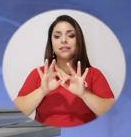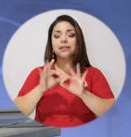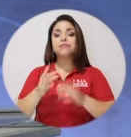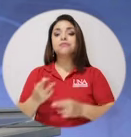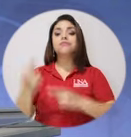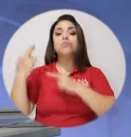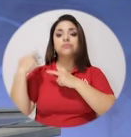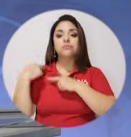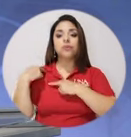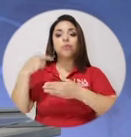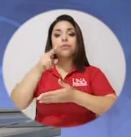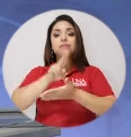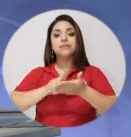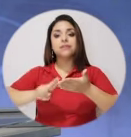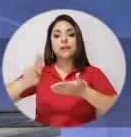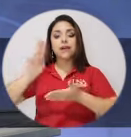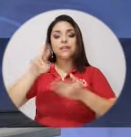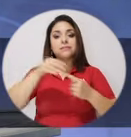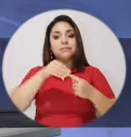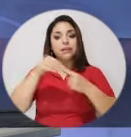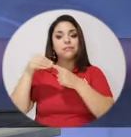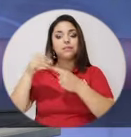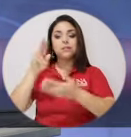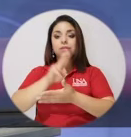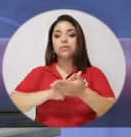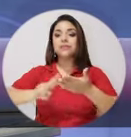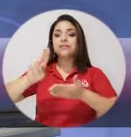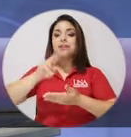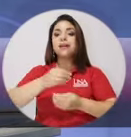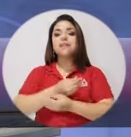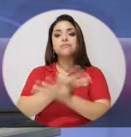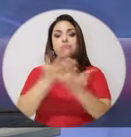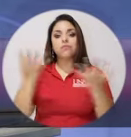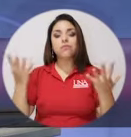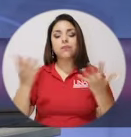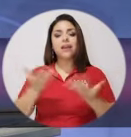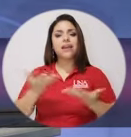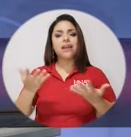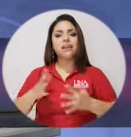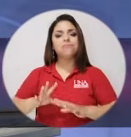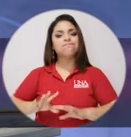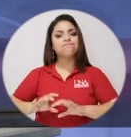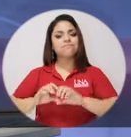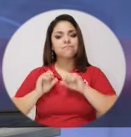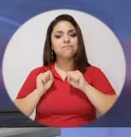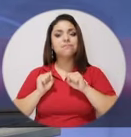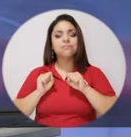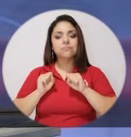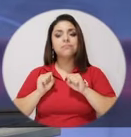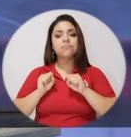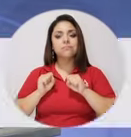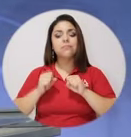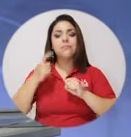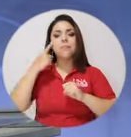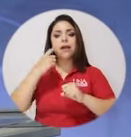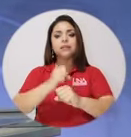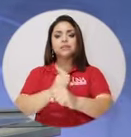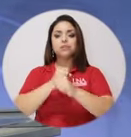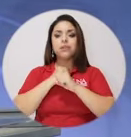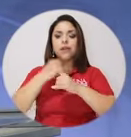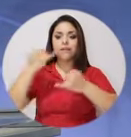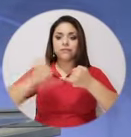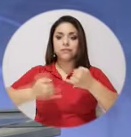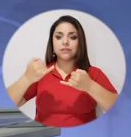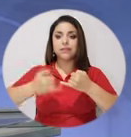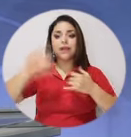que jugarán las universidades, especialmente las universidades públicas, en tomar este bastión para asegurarnos que al finalizar la